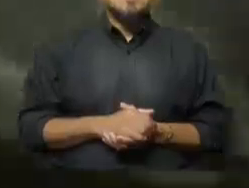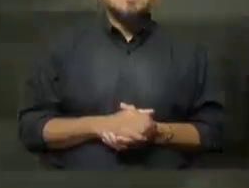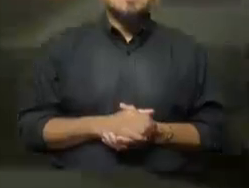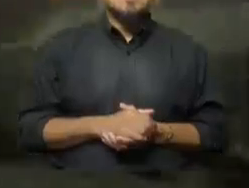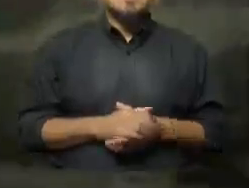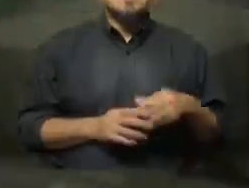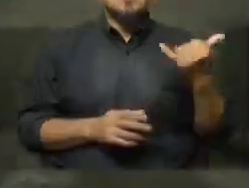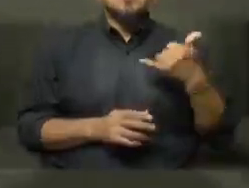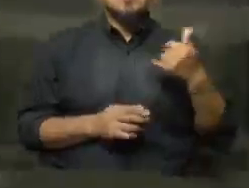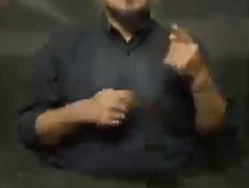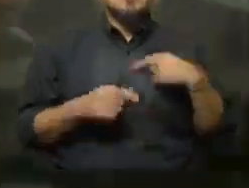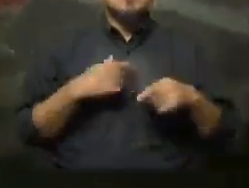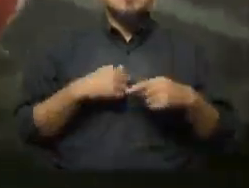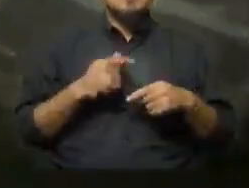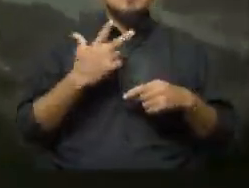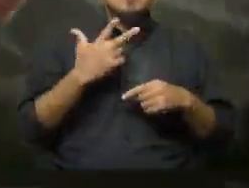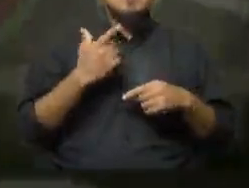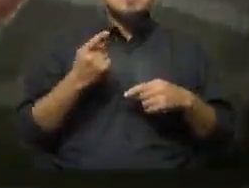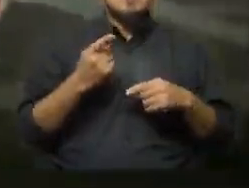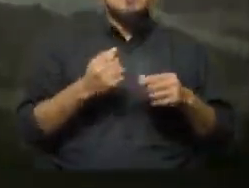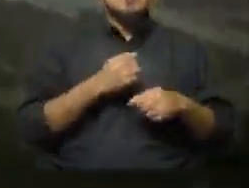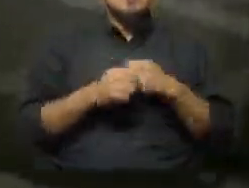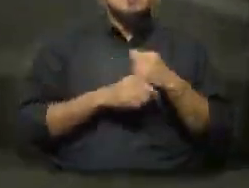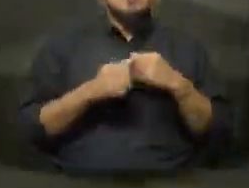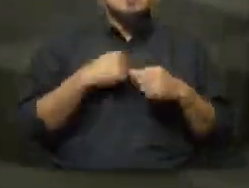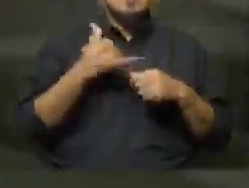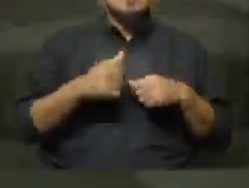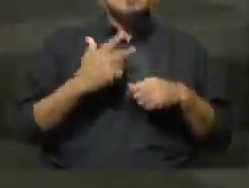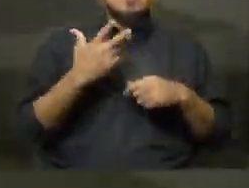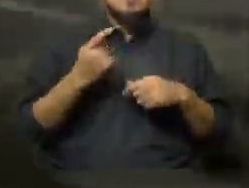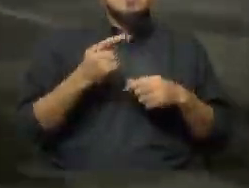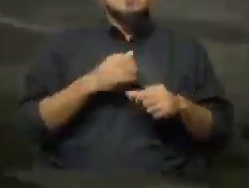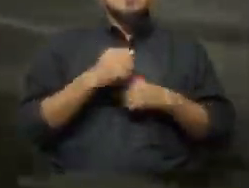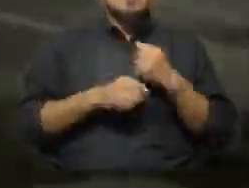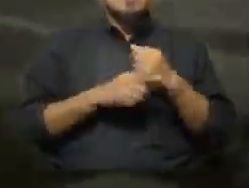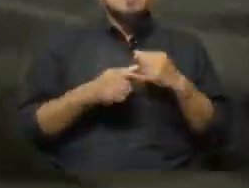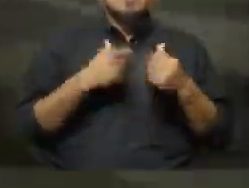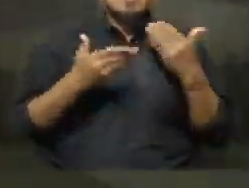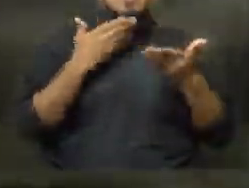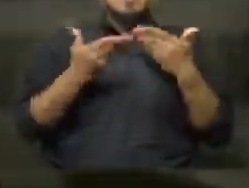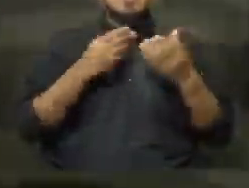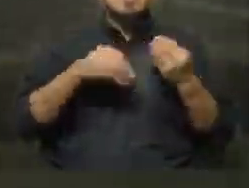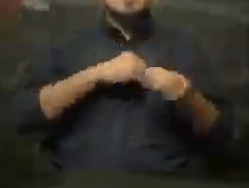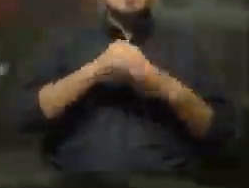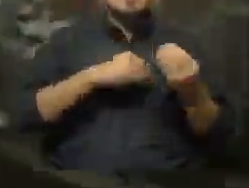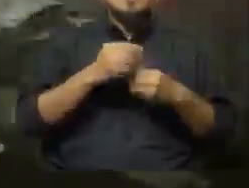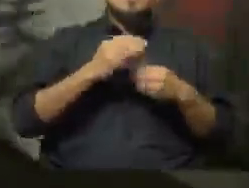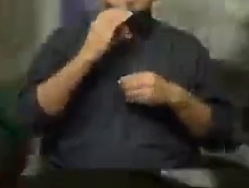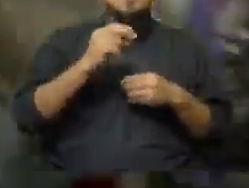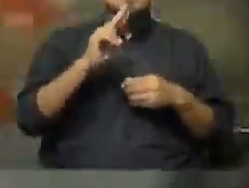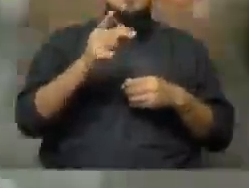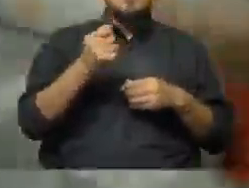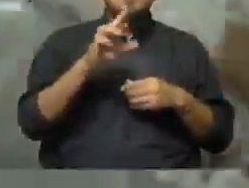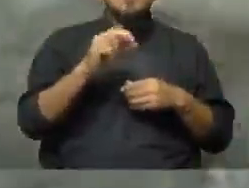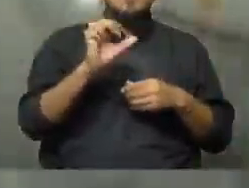carnaval? Tengo 31 y desde los 31 que tengo uso de memoria, carnaval con mi familia, con Guareim. Y bueno,